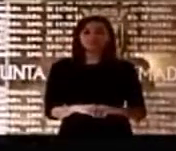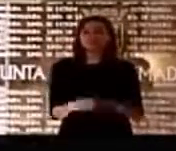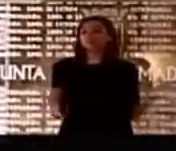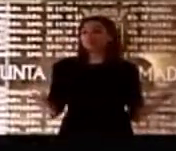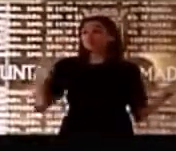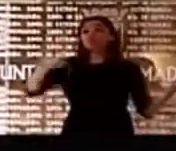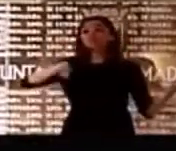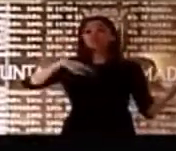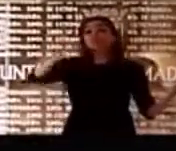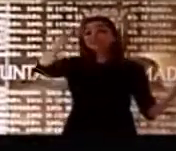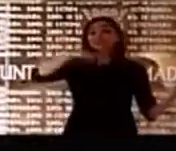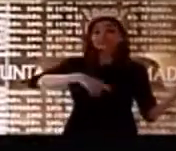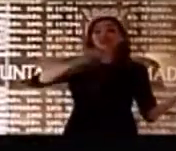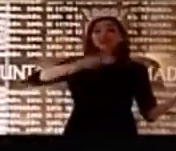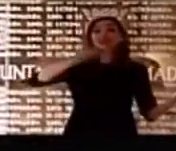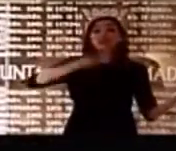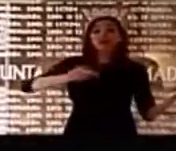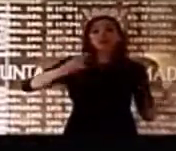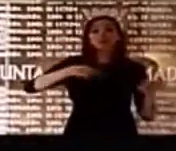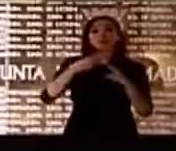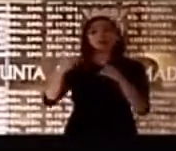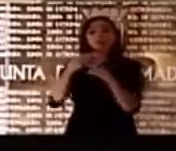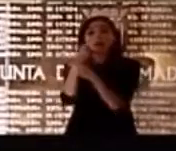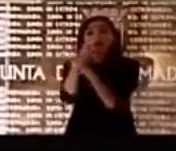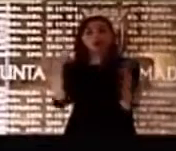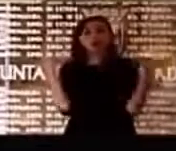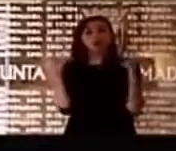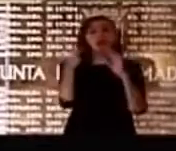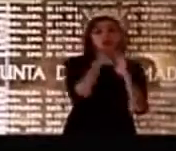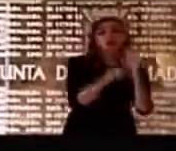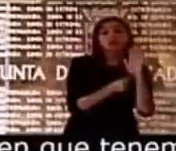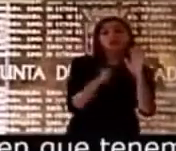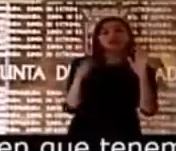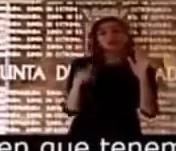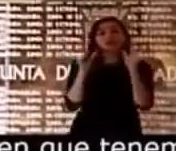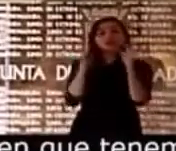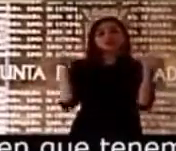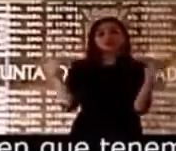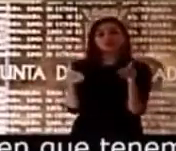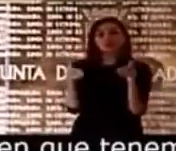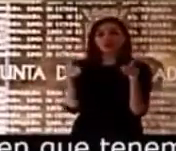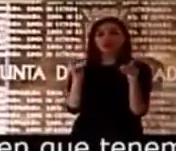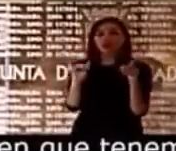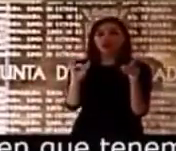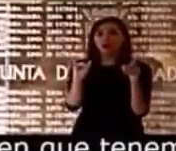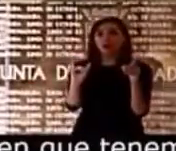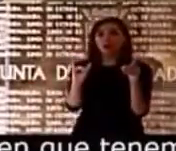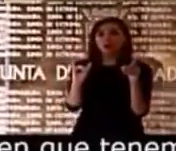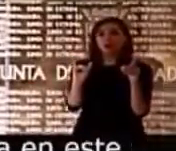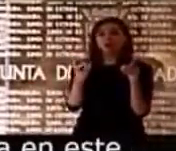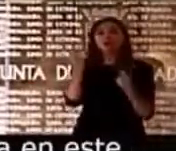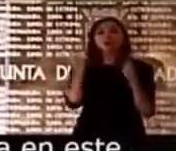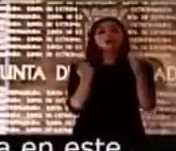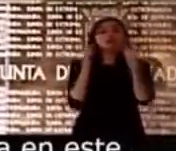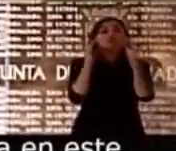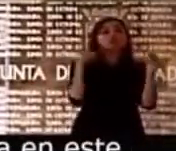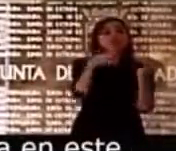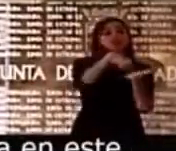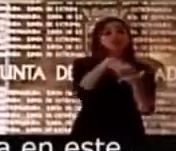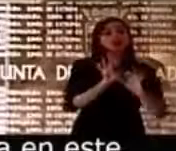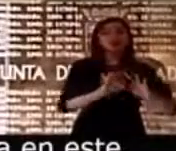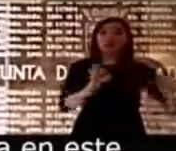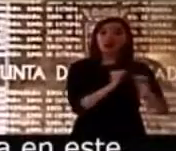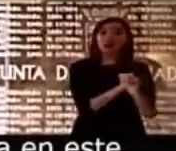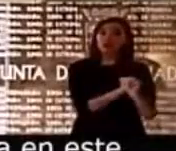ustedes conocen, que tenemos políticas públicas y medidas puestas en marcha en este sentido, con líneas que afectan a los centros especiales de empleo, que